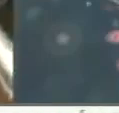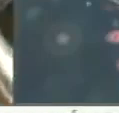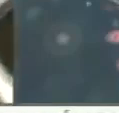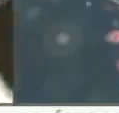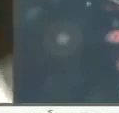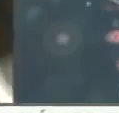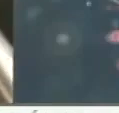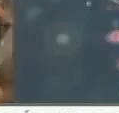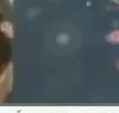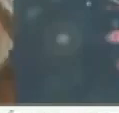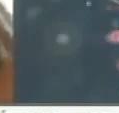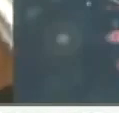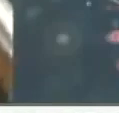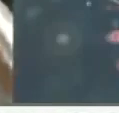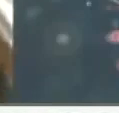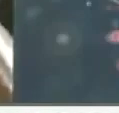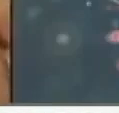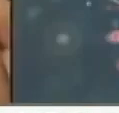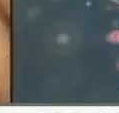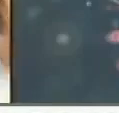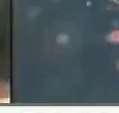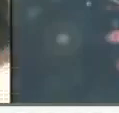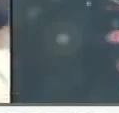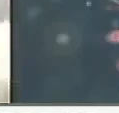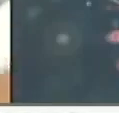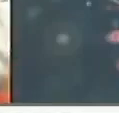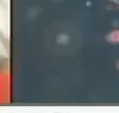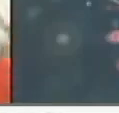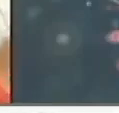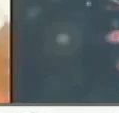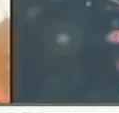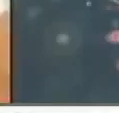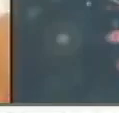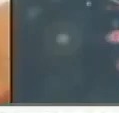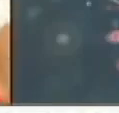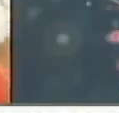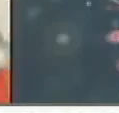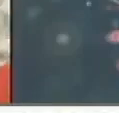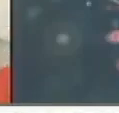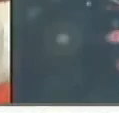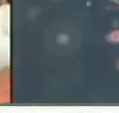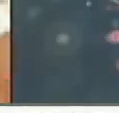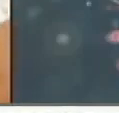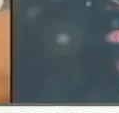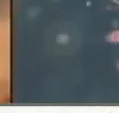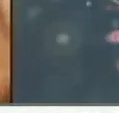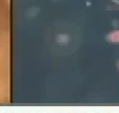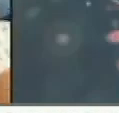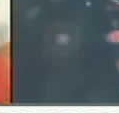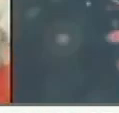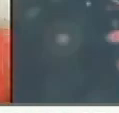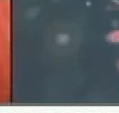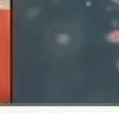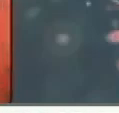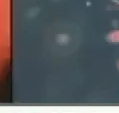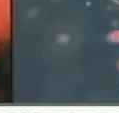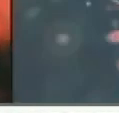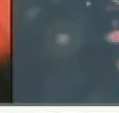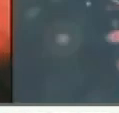físico. Algunos resultaron agarrados a los puños en plena aglomeración.